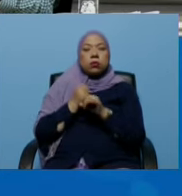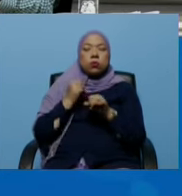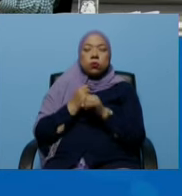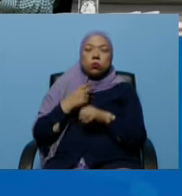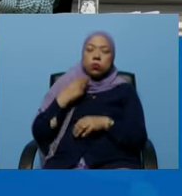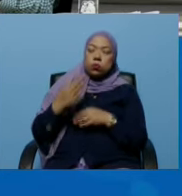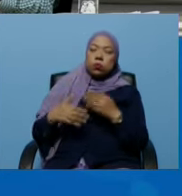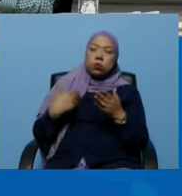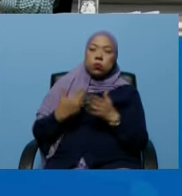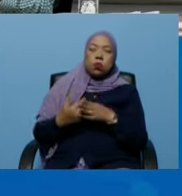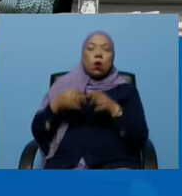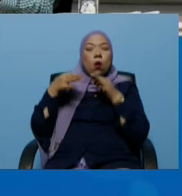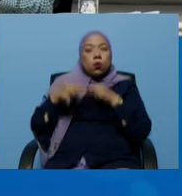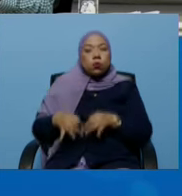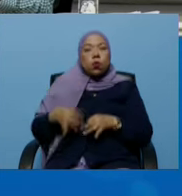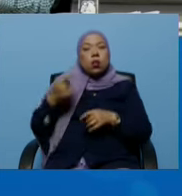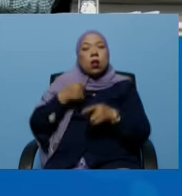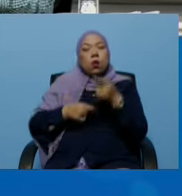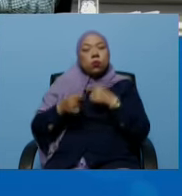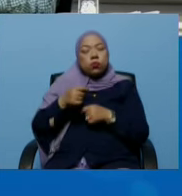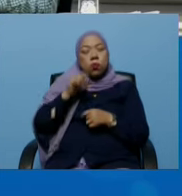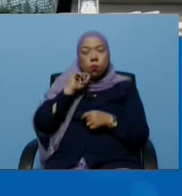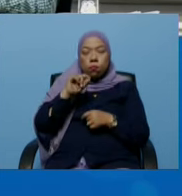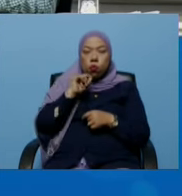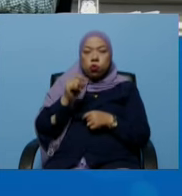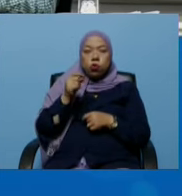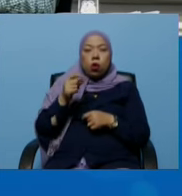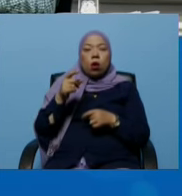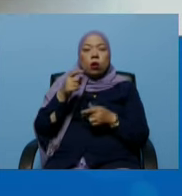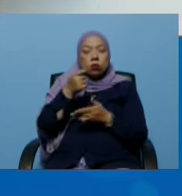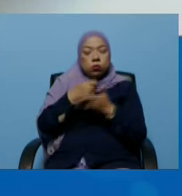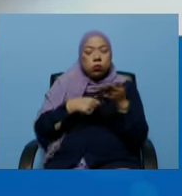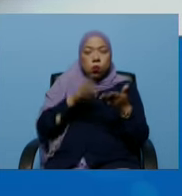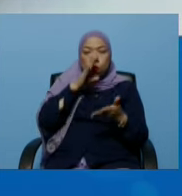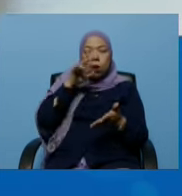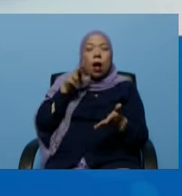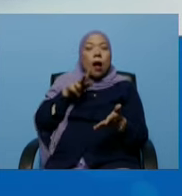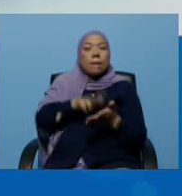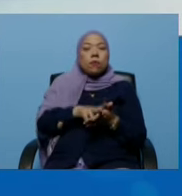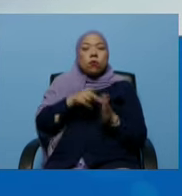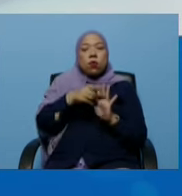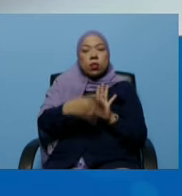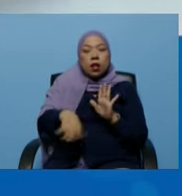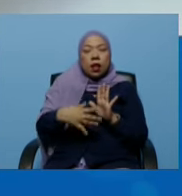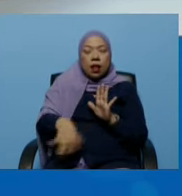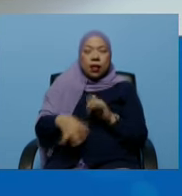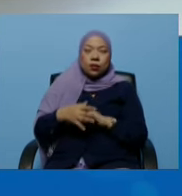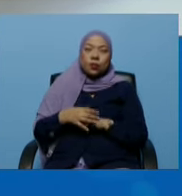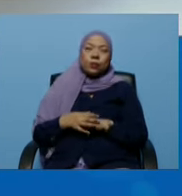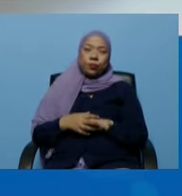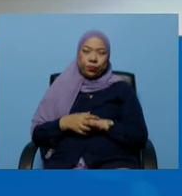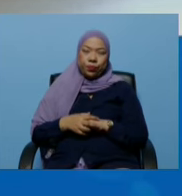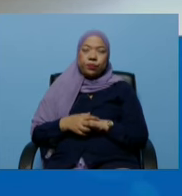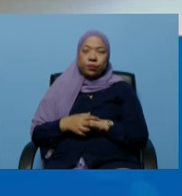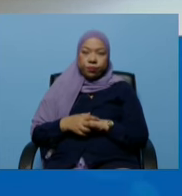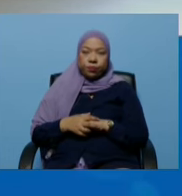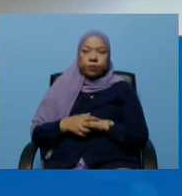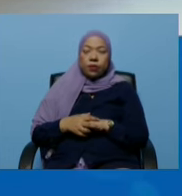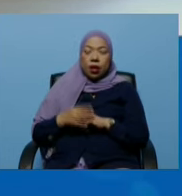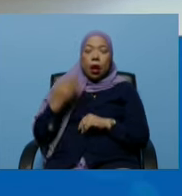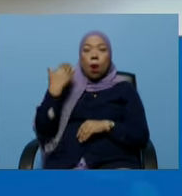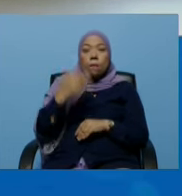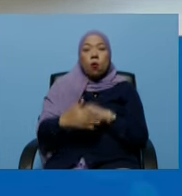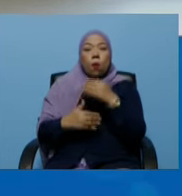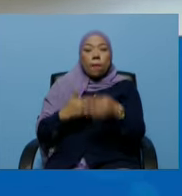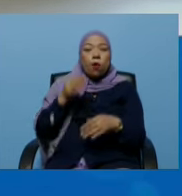Orinoco, según la descripción de este punto de cuenta, ha aprobado los derechos mineros a avanzar